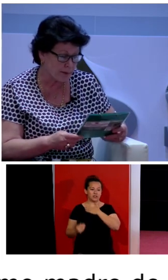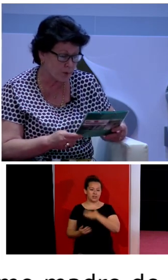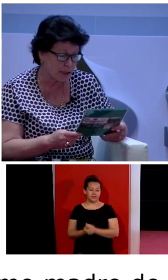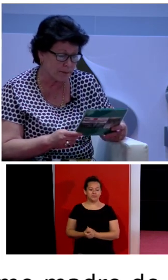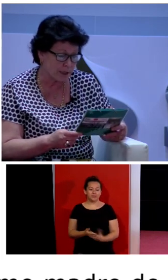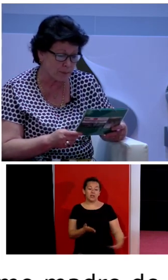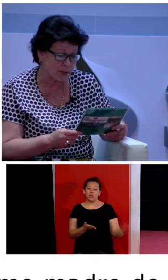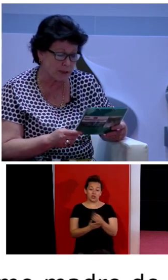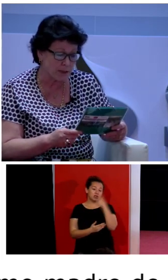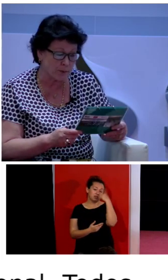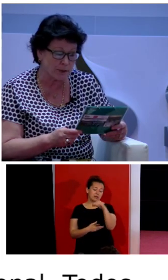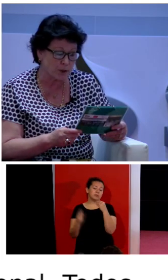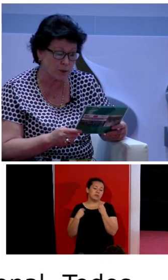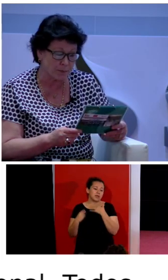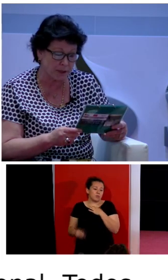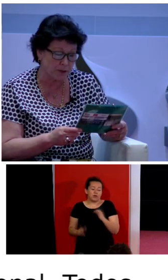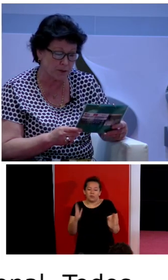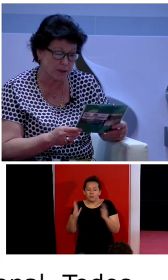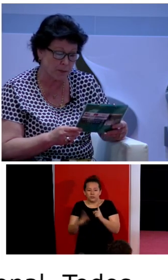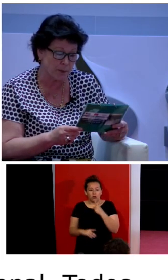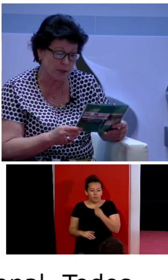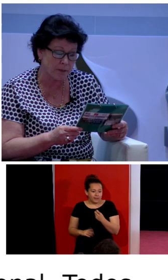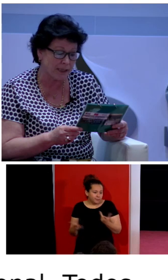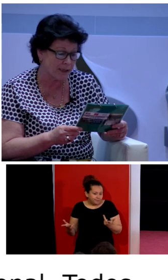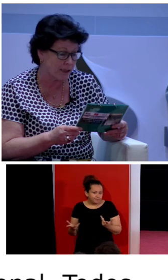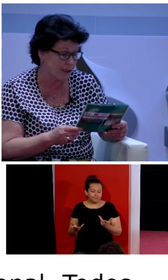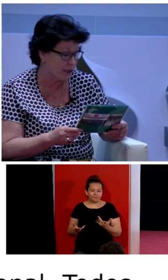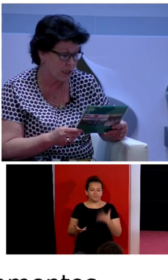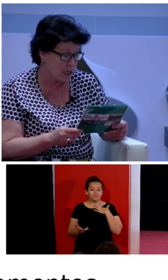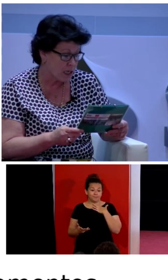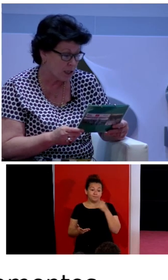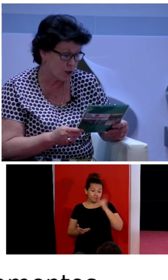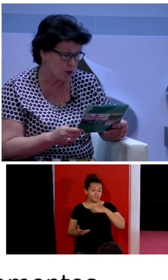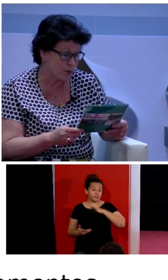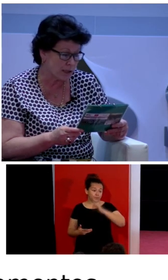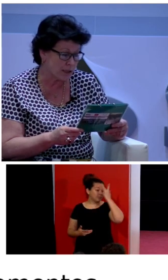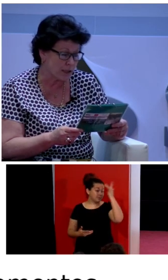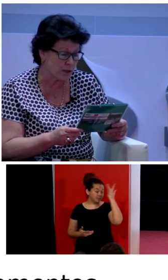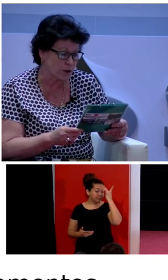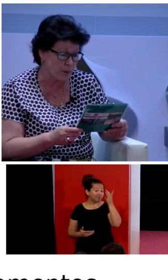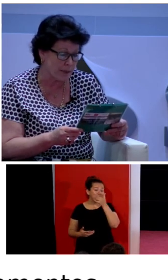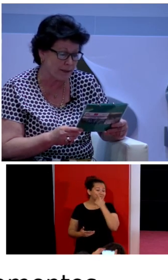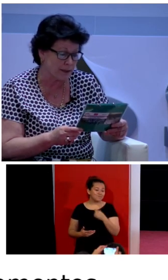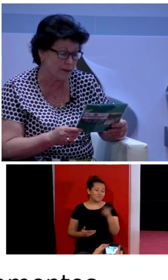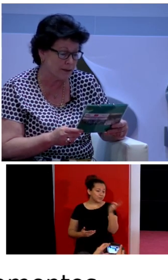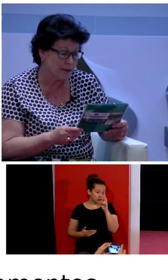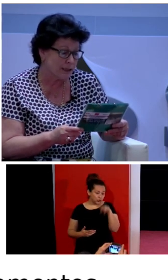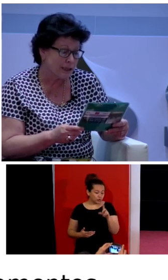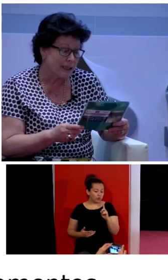Todos sabemos que la vida puede tener momentos complejos y podéis imaginar. No resulta sencillo como